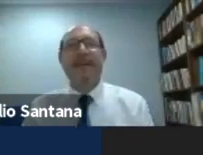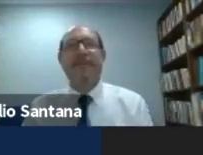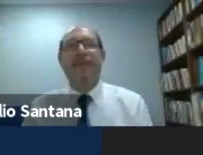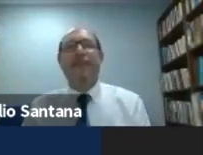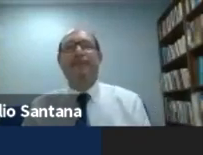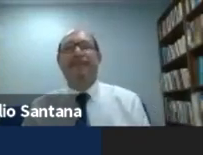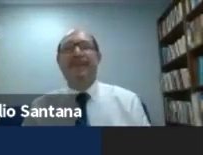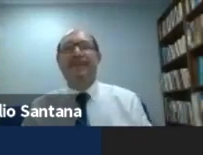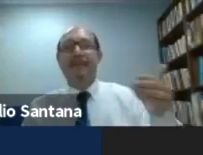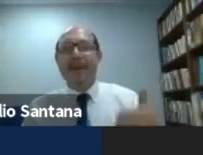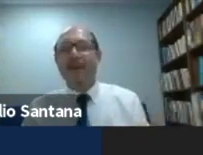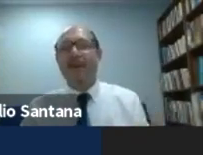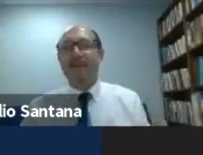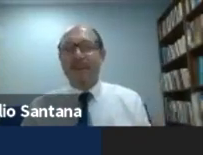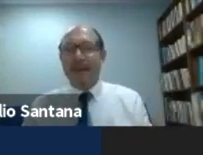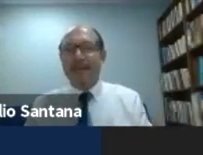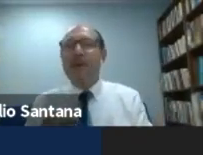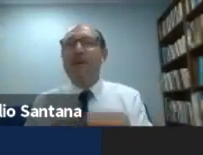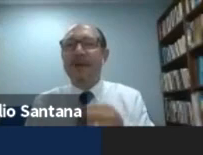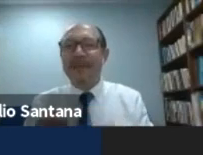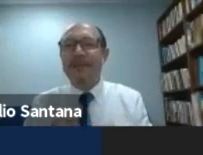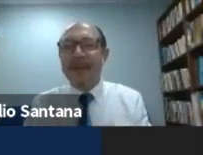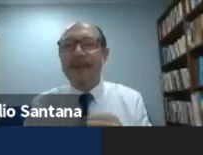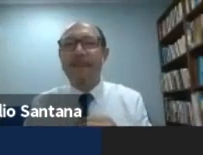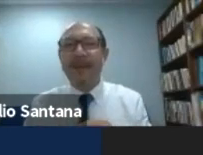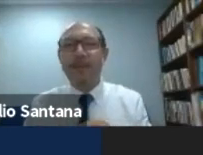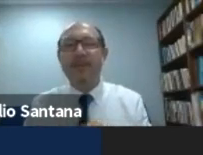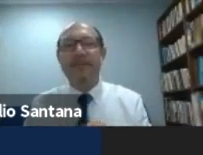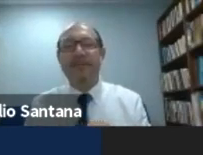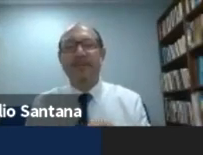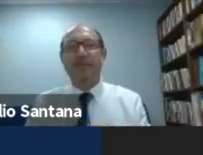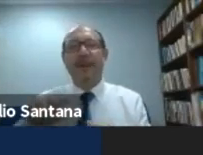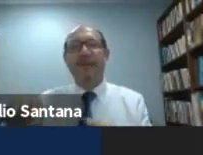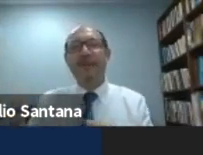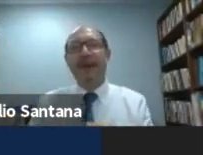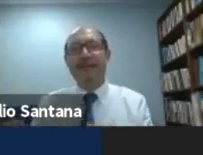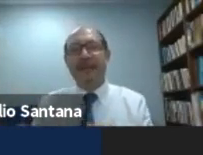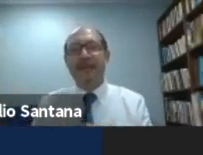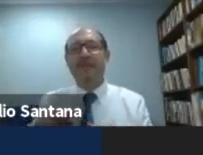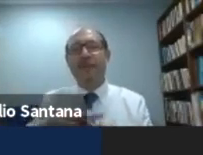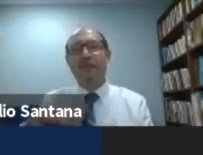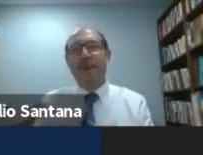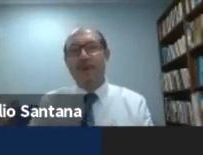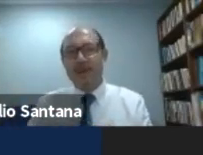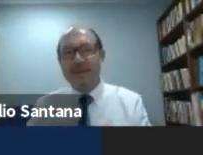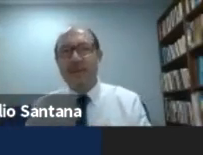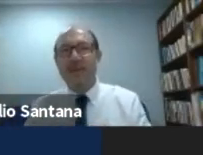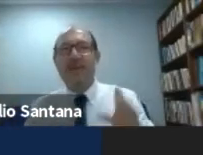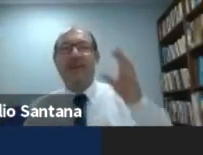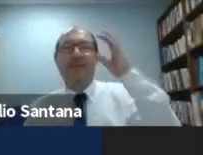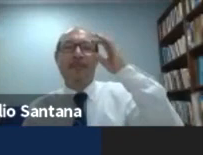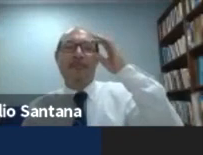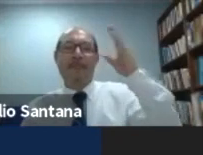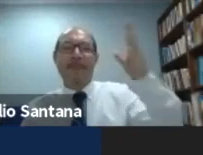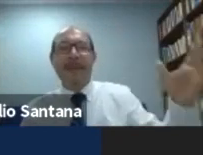la academia. Sin embargo, aquí vuelvo a hacer varias preguntas sobre la misma reflexión de una nueva